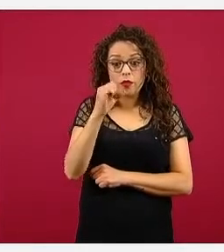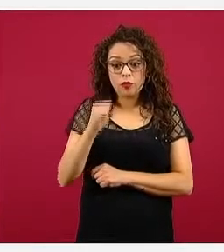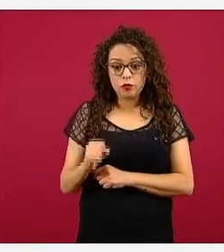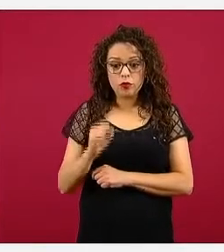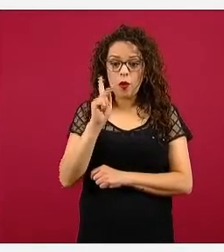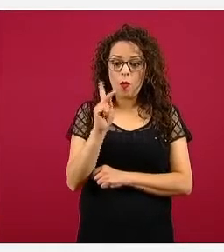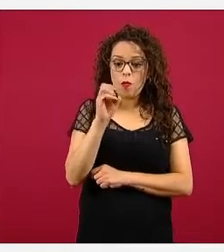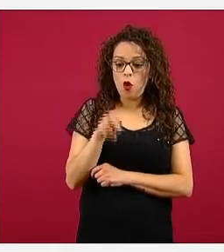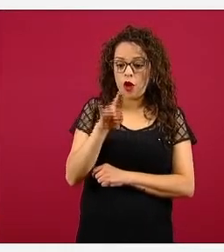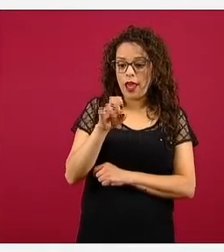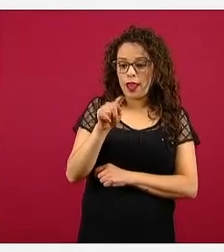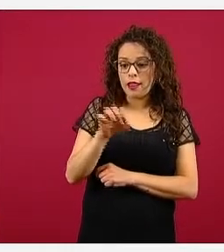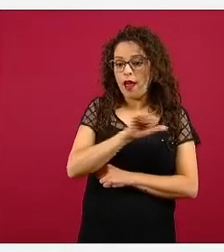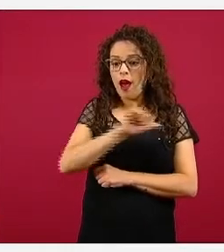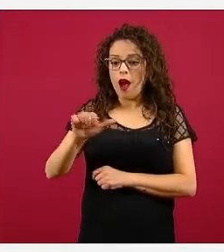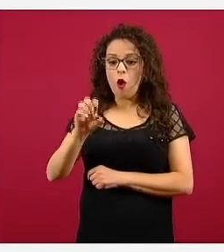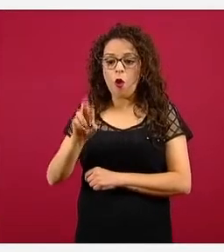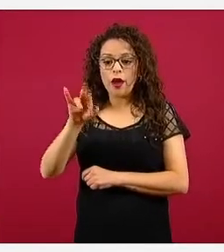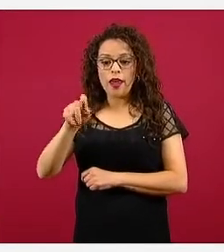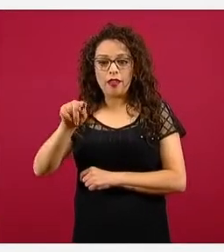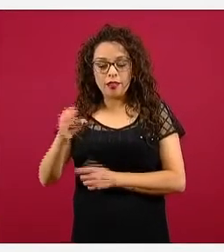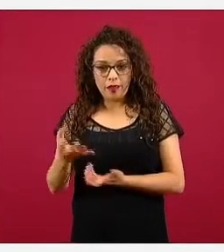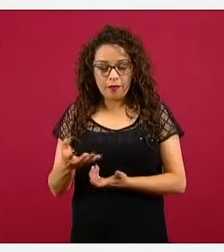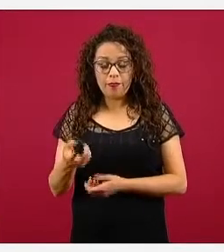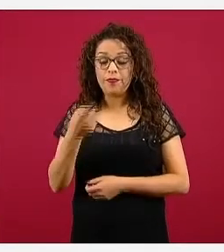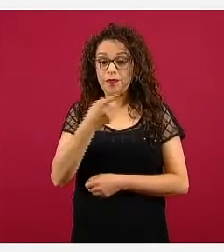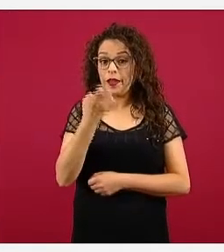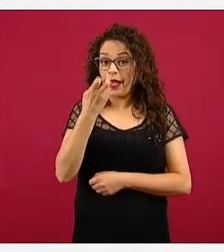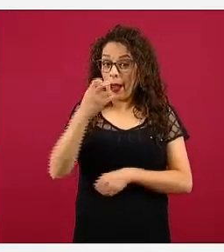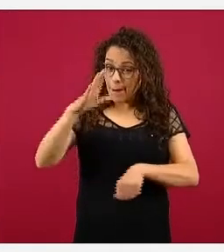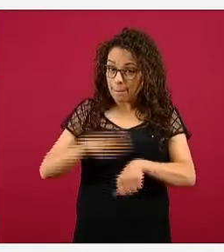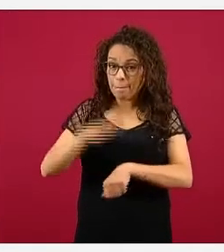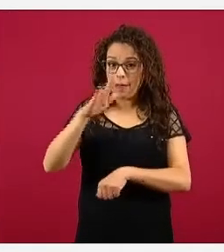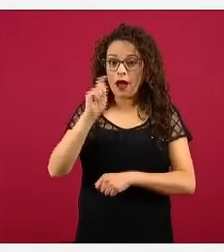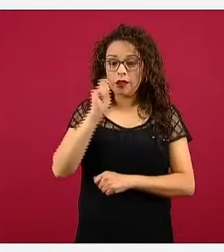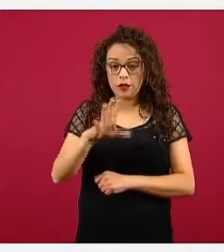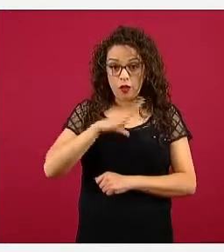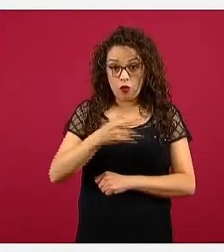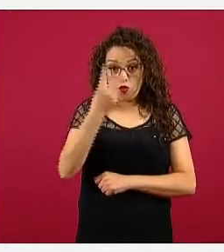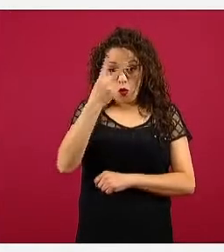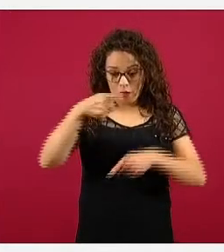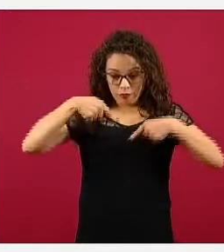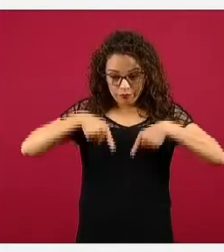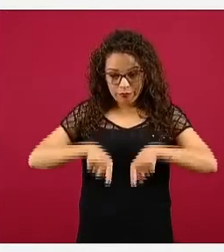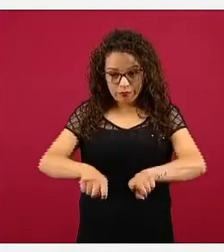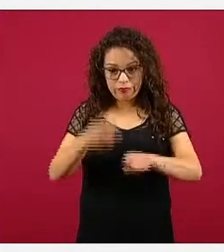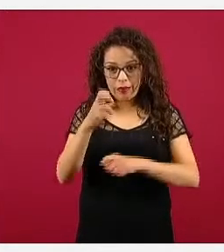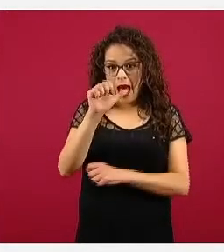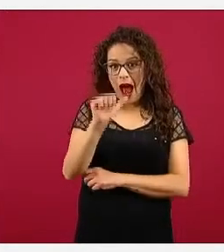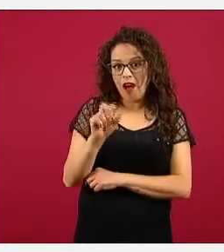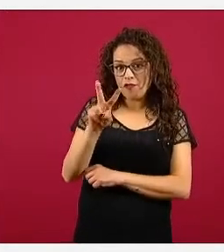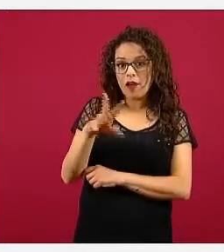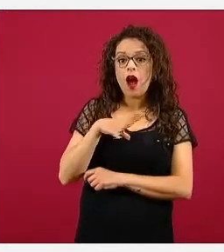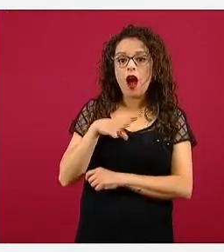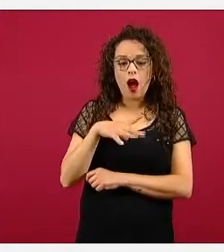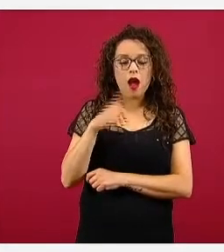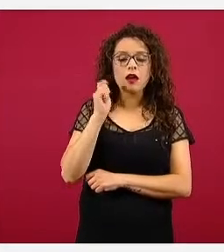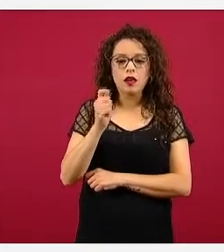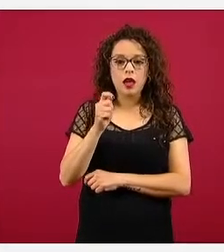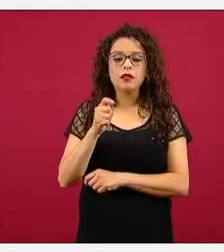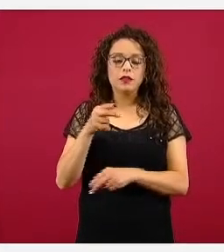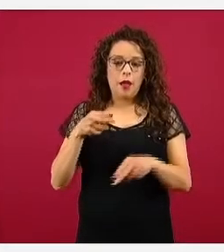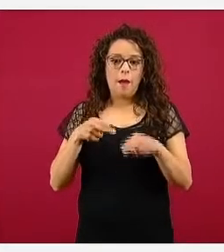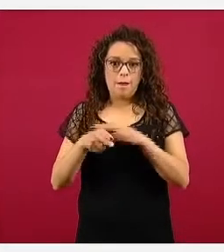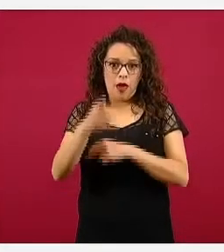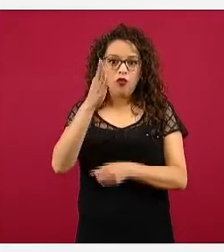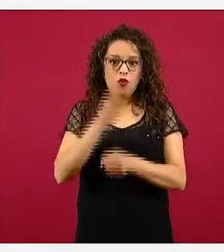poniente a oriente. Adicionalmente, estas 2 avenidas tienen cada una línea de Metrobús, y las líneas